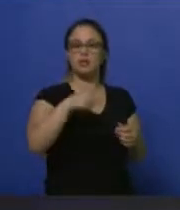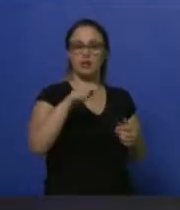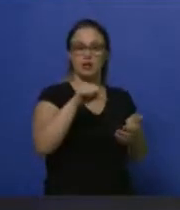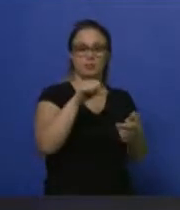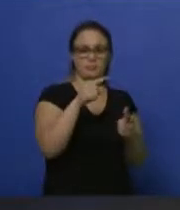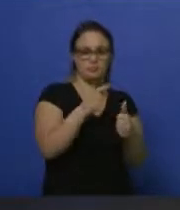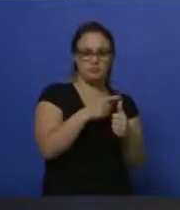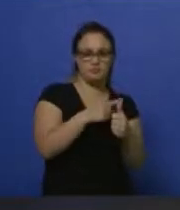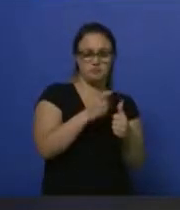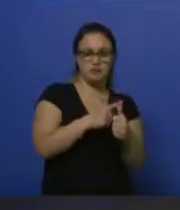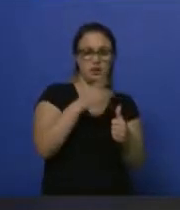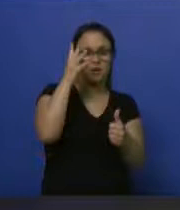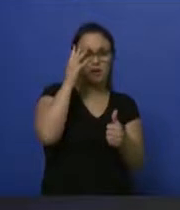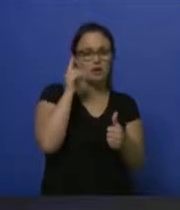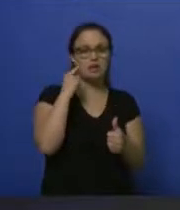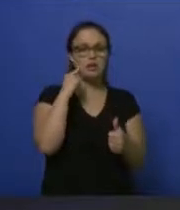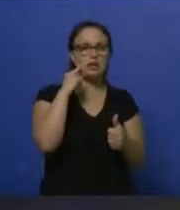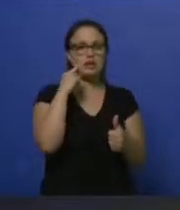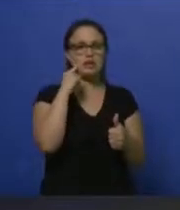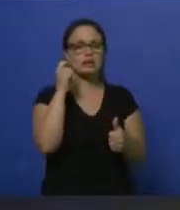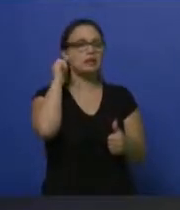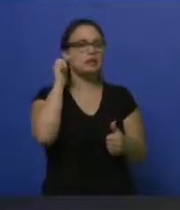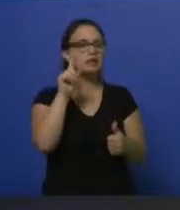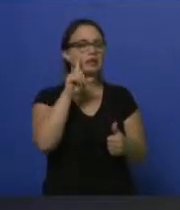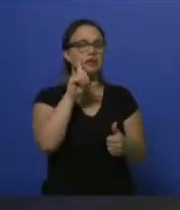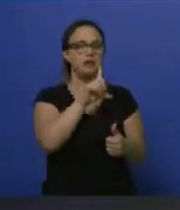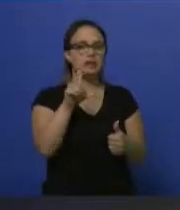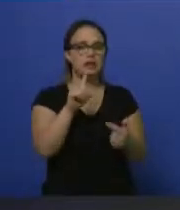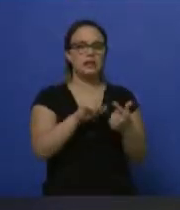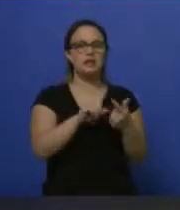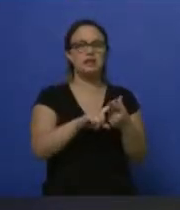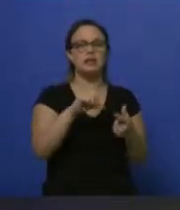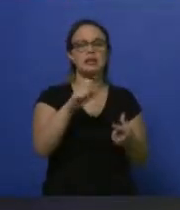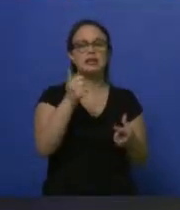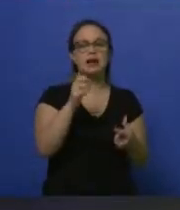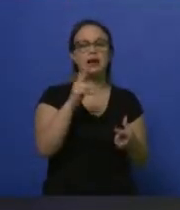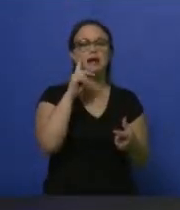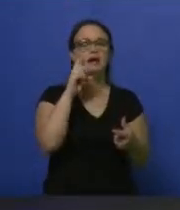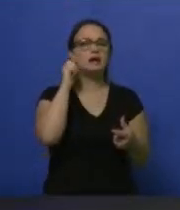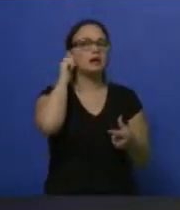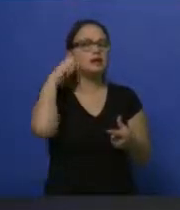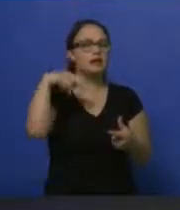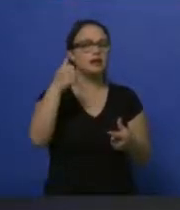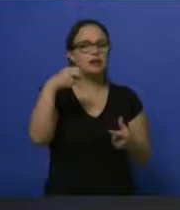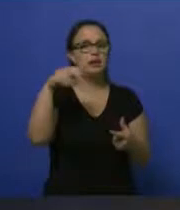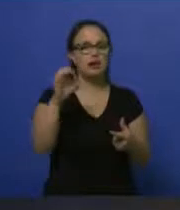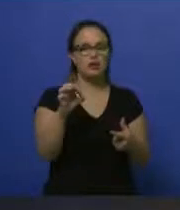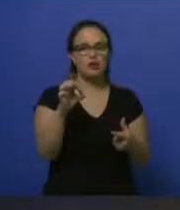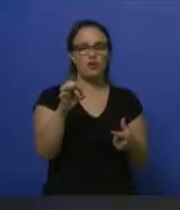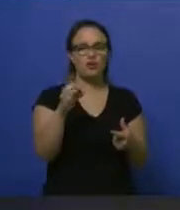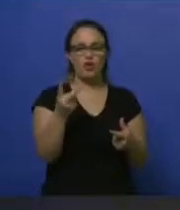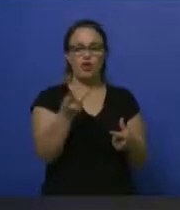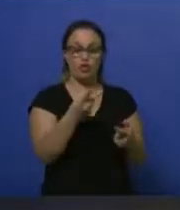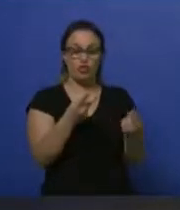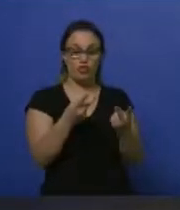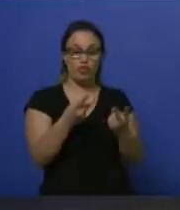Martín Gil y, en orden sucesorio, el presidente del Consejo Deliberante, José Carignano, tiraron dos debates a la cancha. Gil